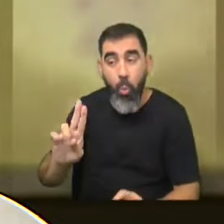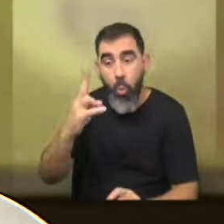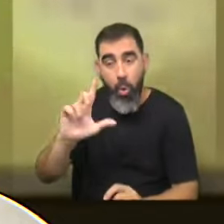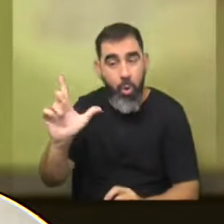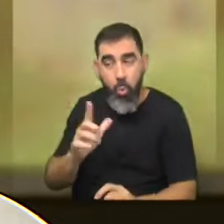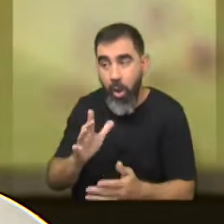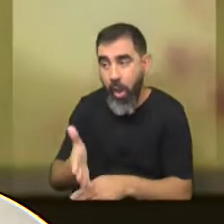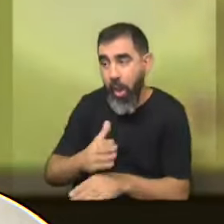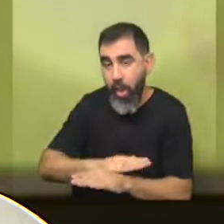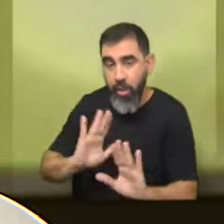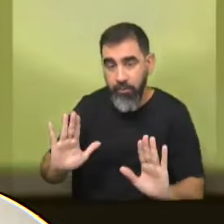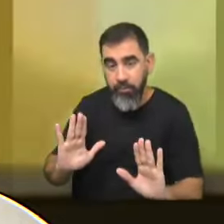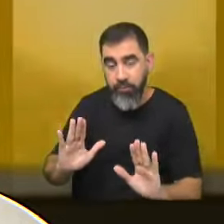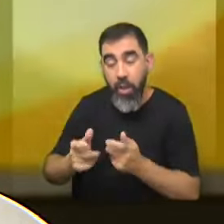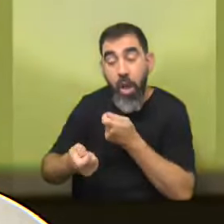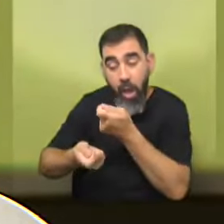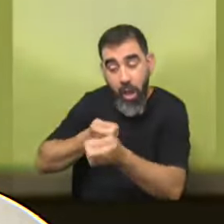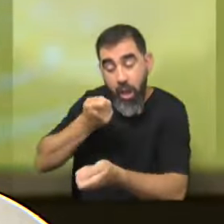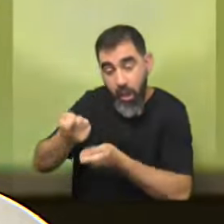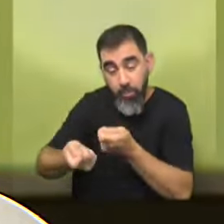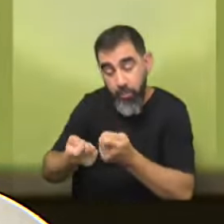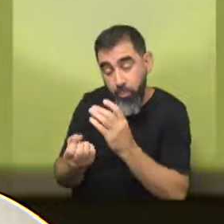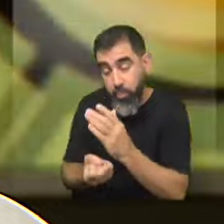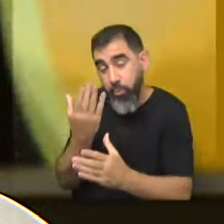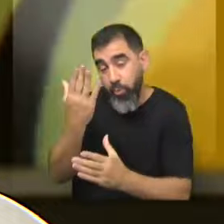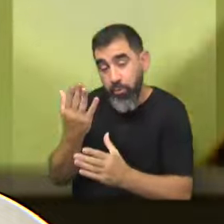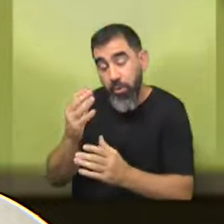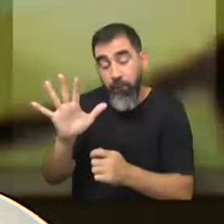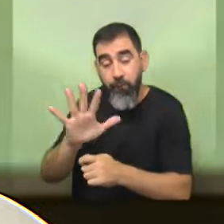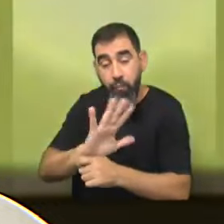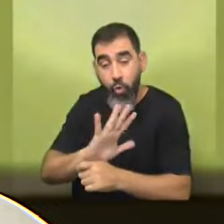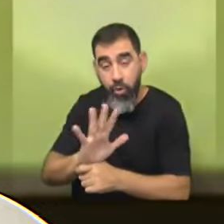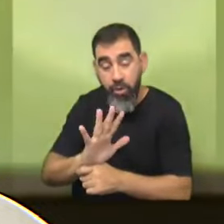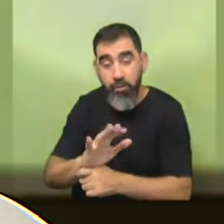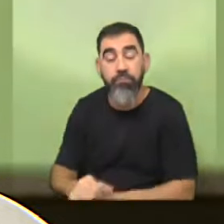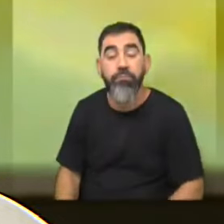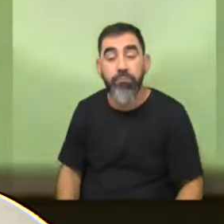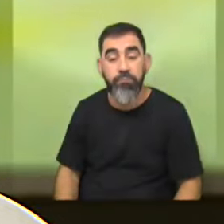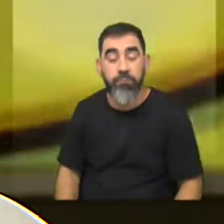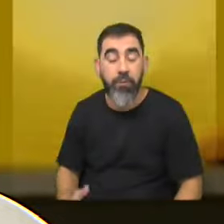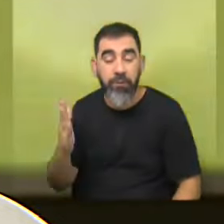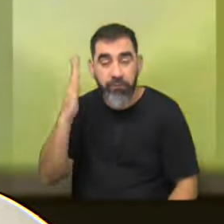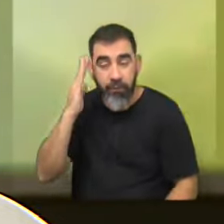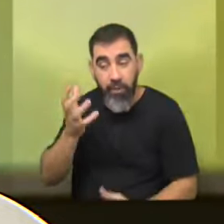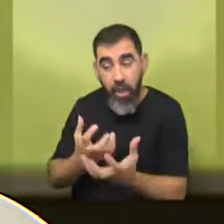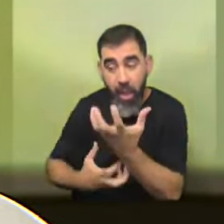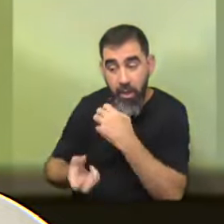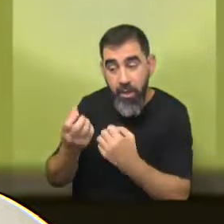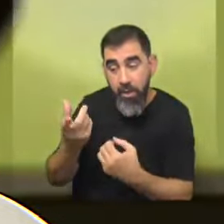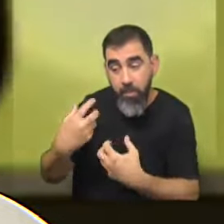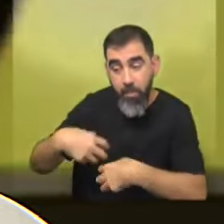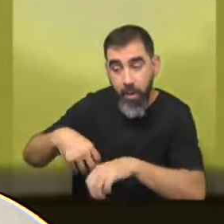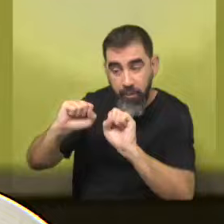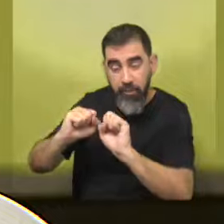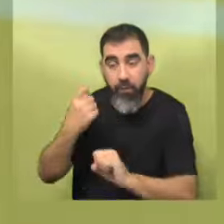reportado, o sea que es un aporte más está bueno eso, ¿no? a la biología y saber que hay una especie nueva para el